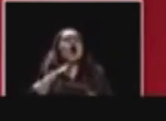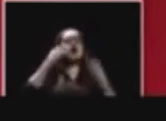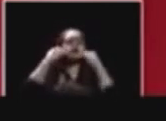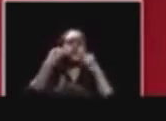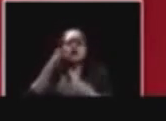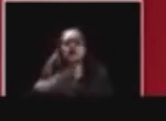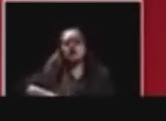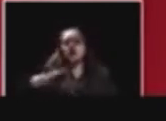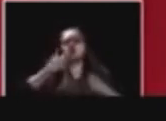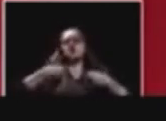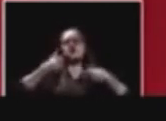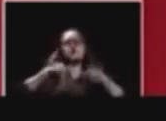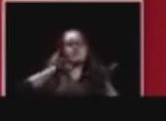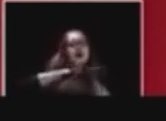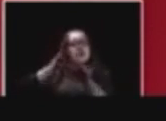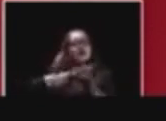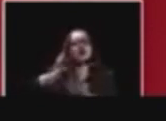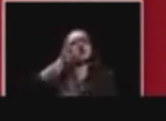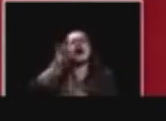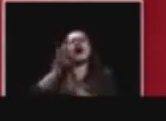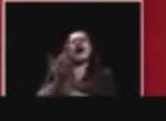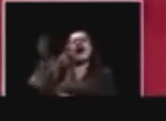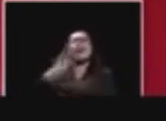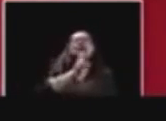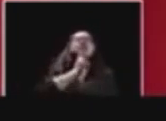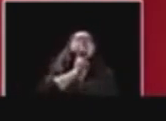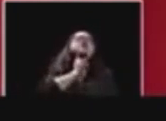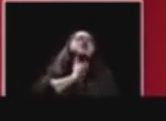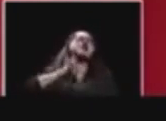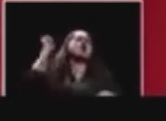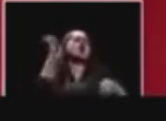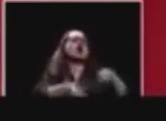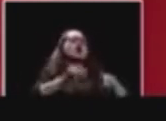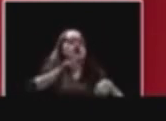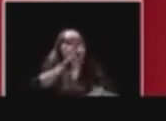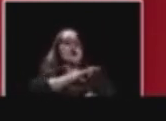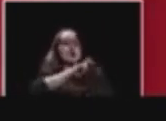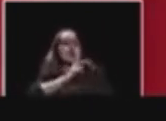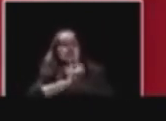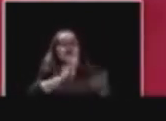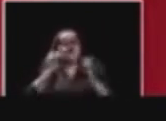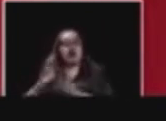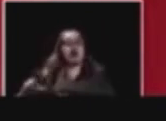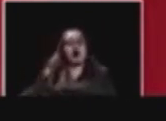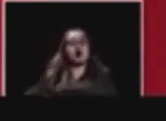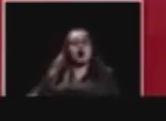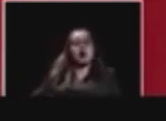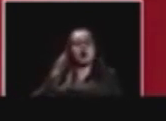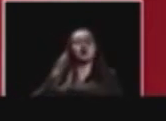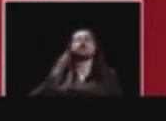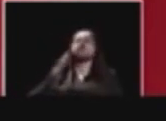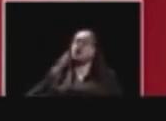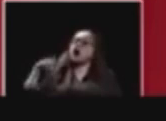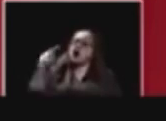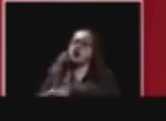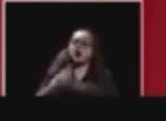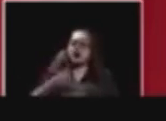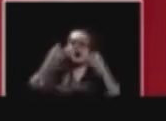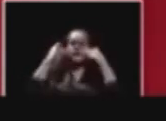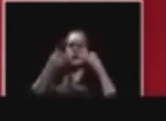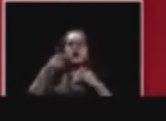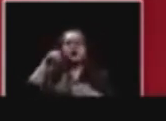del pueblo a la expropiación petrolera emprendida por el general Cárdenas y el crecimiento económico de la